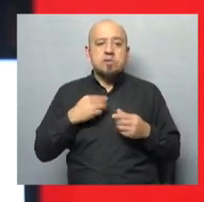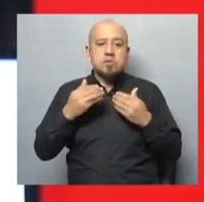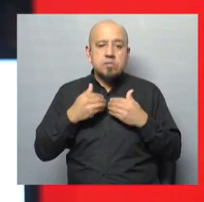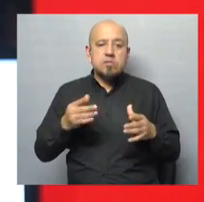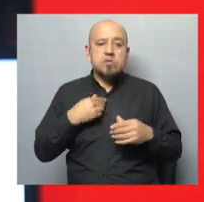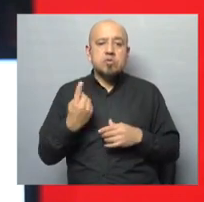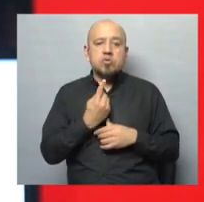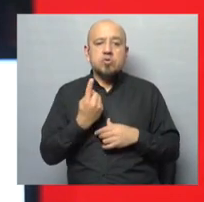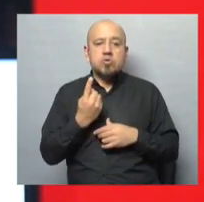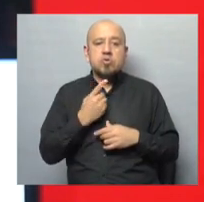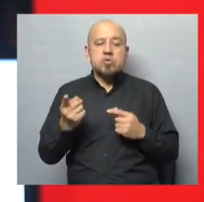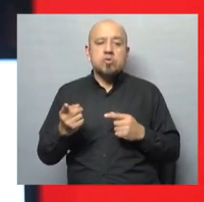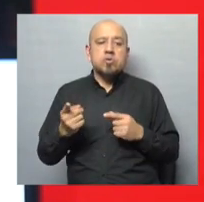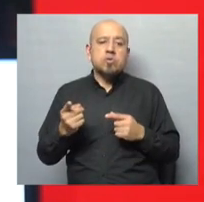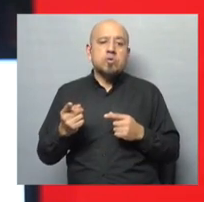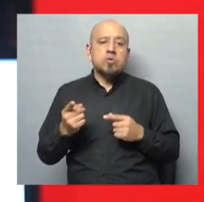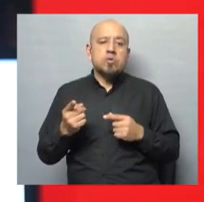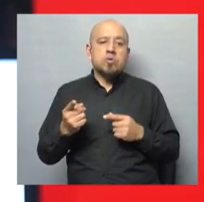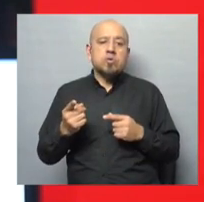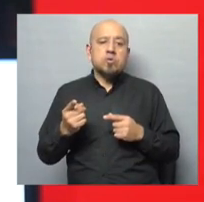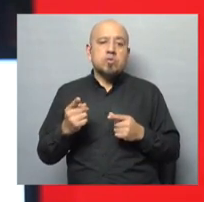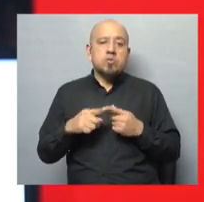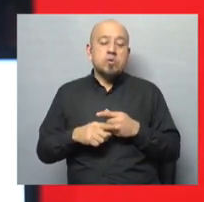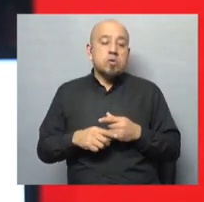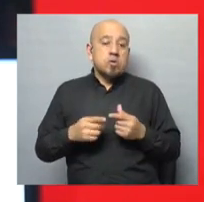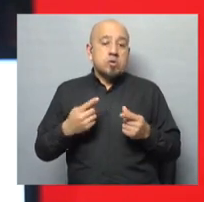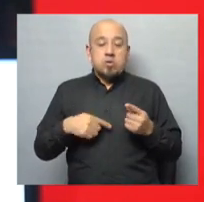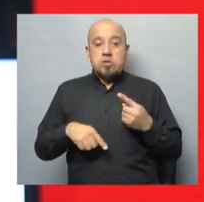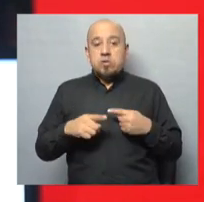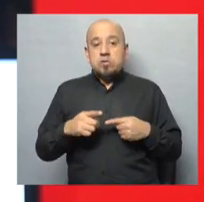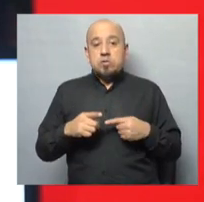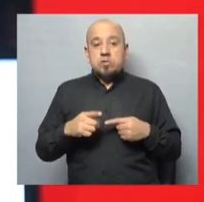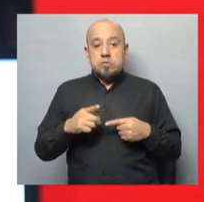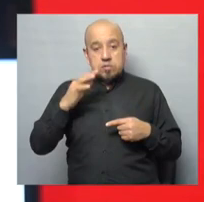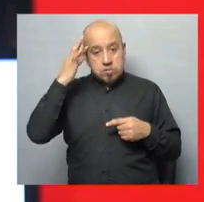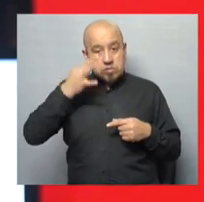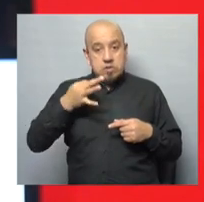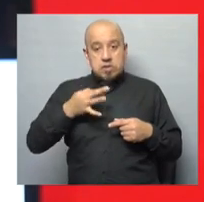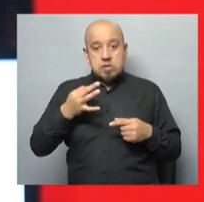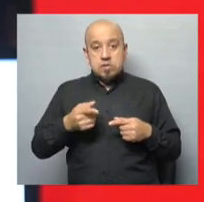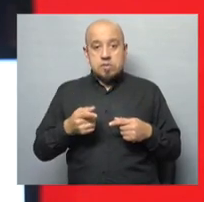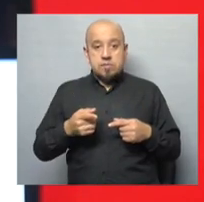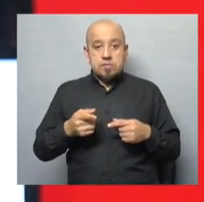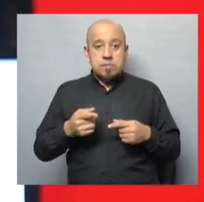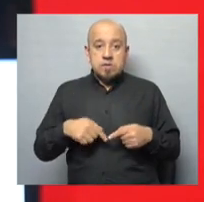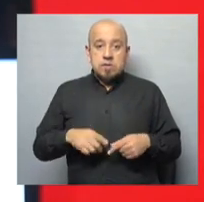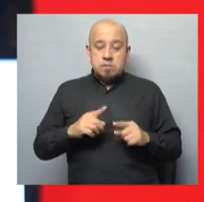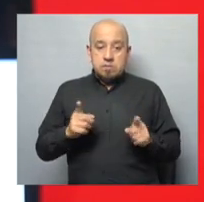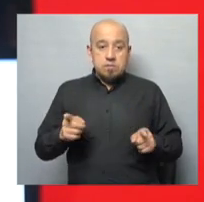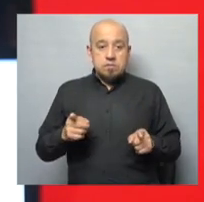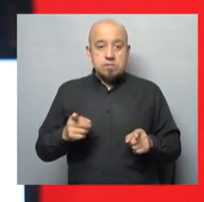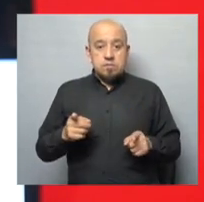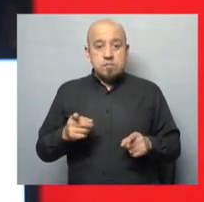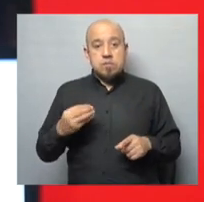las mías con una vecina y nada y en realidad no sólo le salve vidas